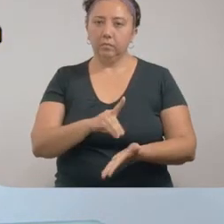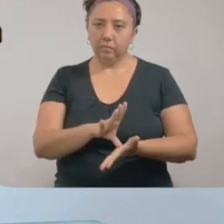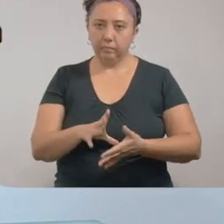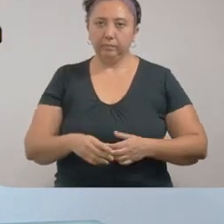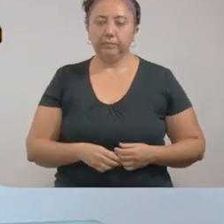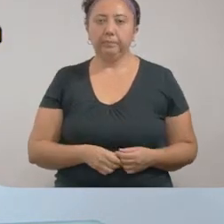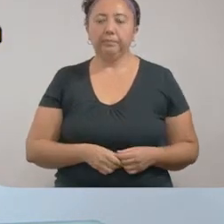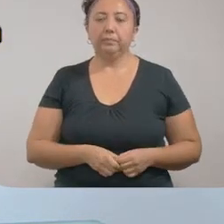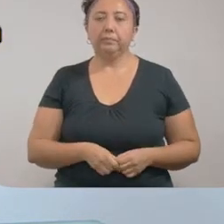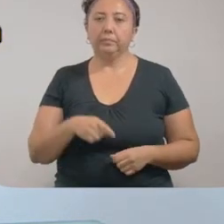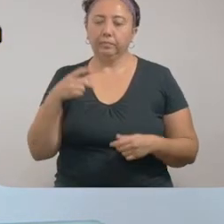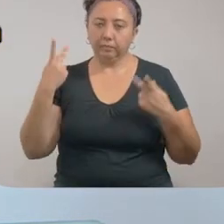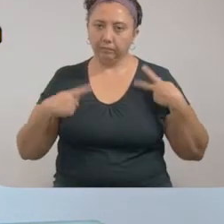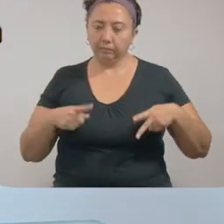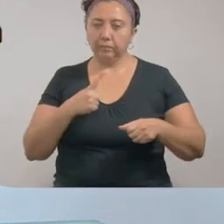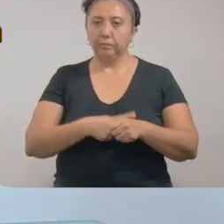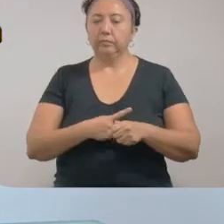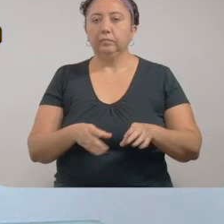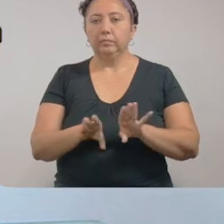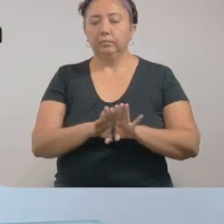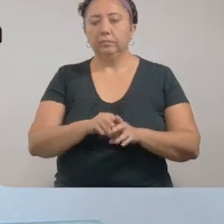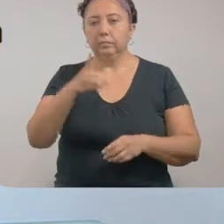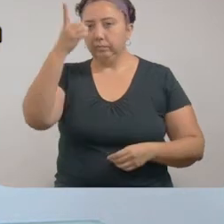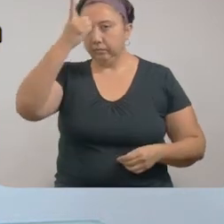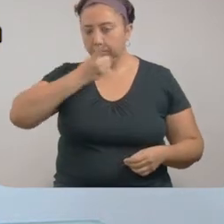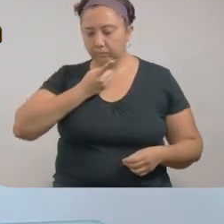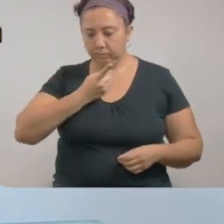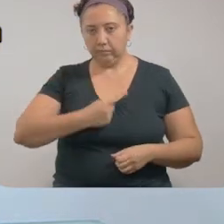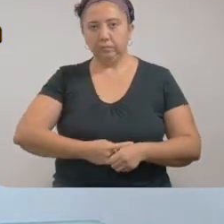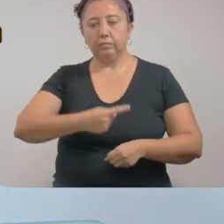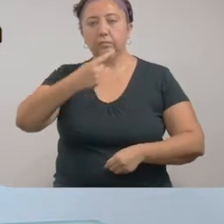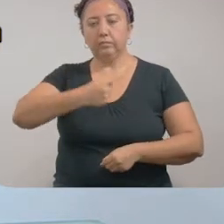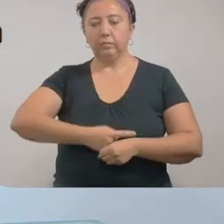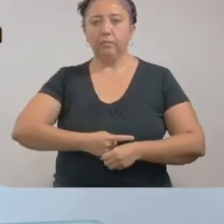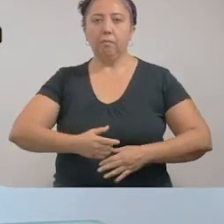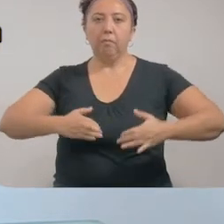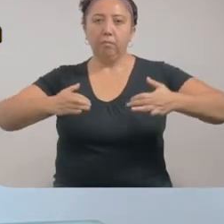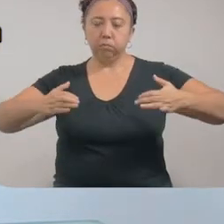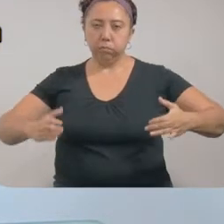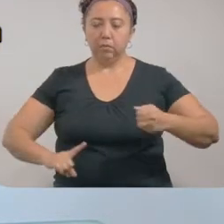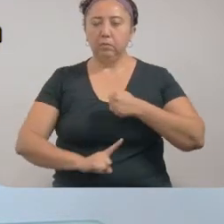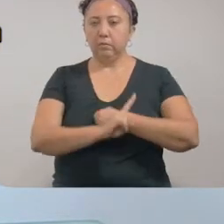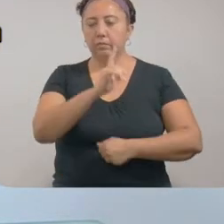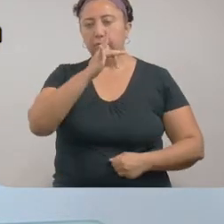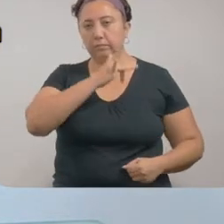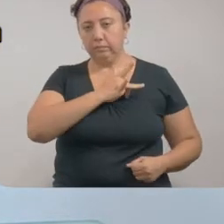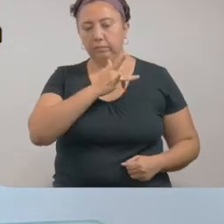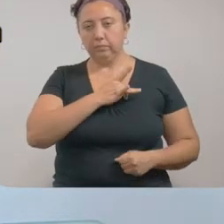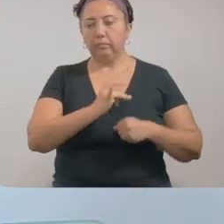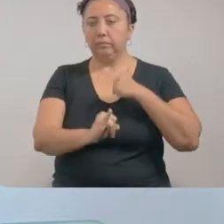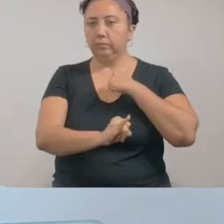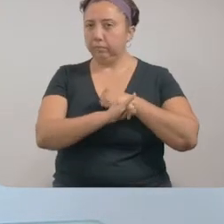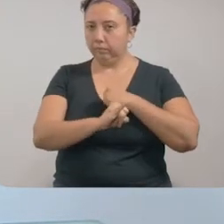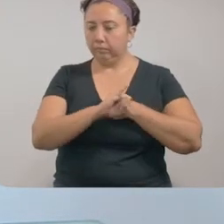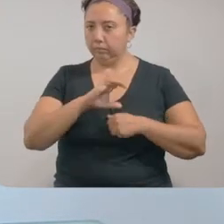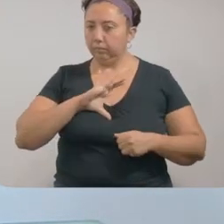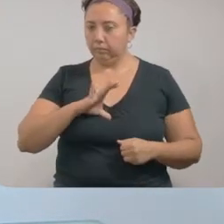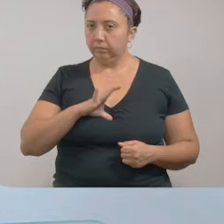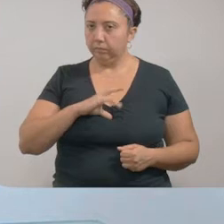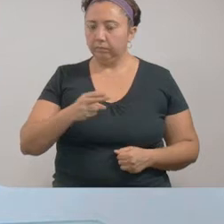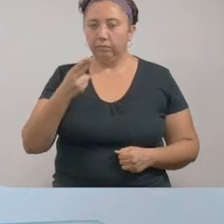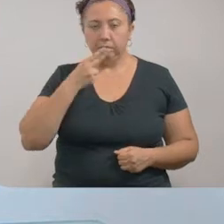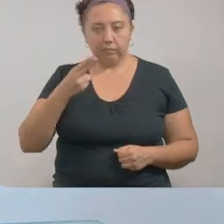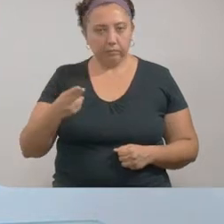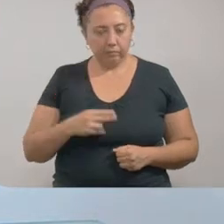con discapacidad personas con padecimientos como diabetes hipertensión sobrepeso problemas cardíacos vih cáncer o